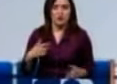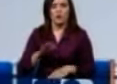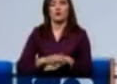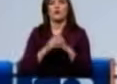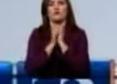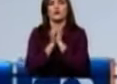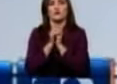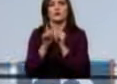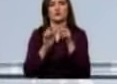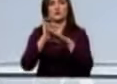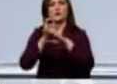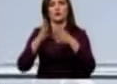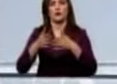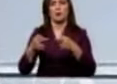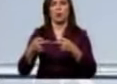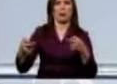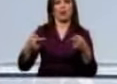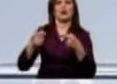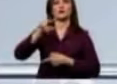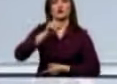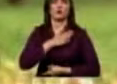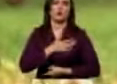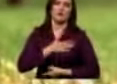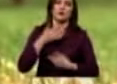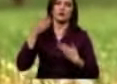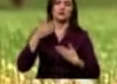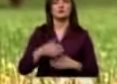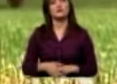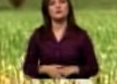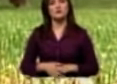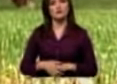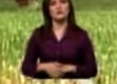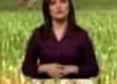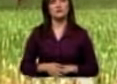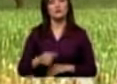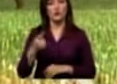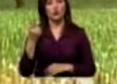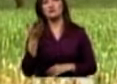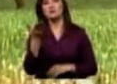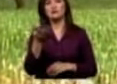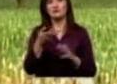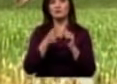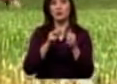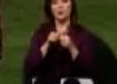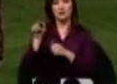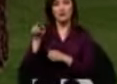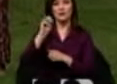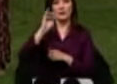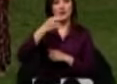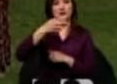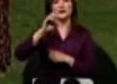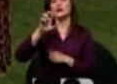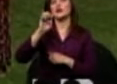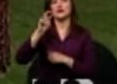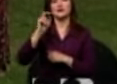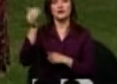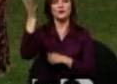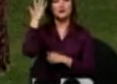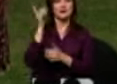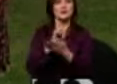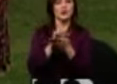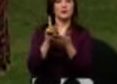dejemos dividir en estas jornadas políticas. Pero esta no sería la única vez que ha tenido problemas Michelena. La semana pasada y